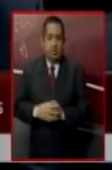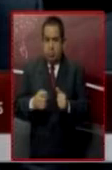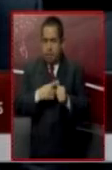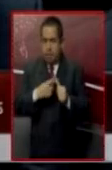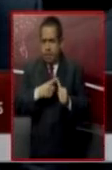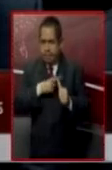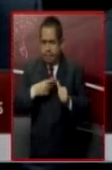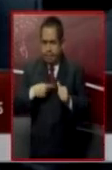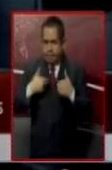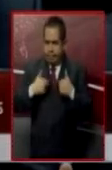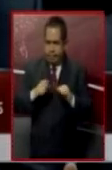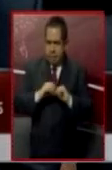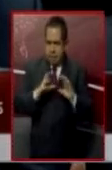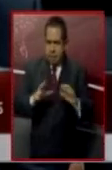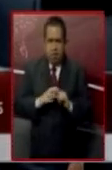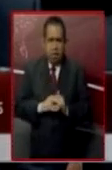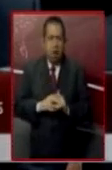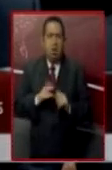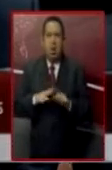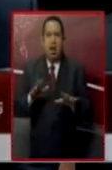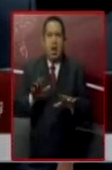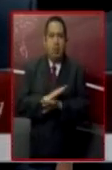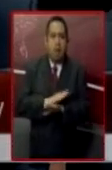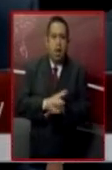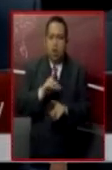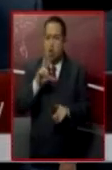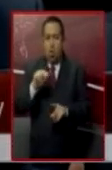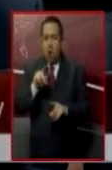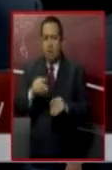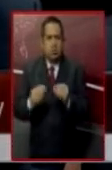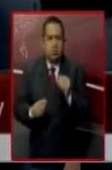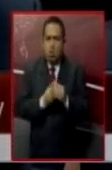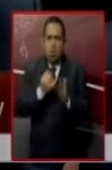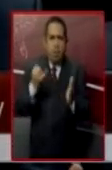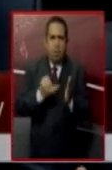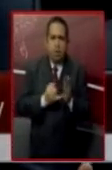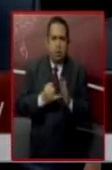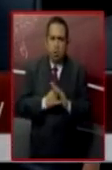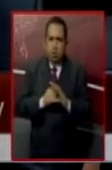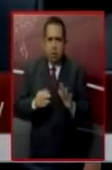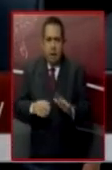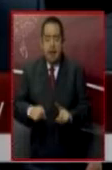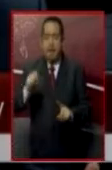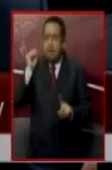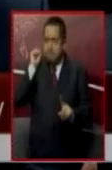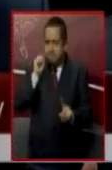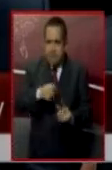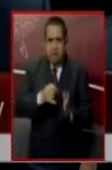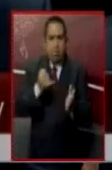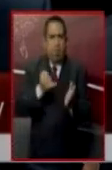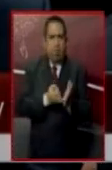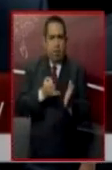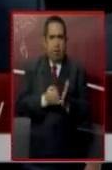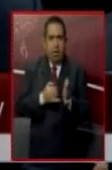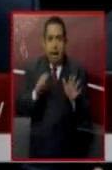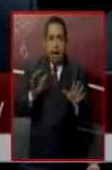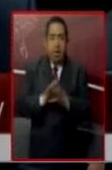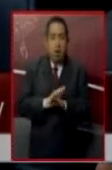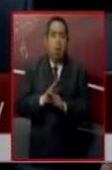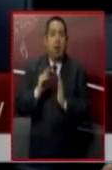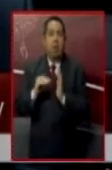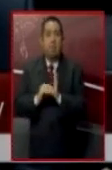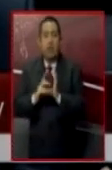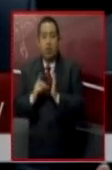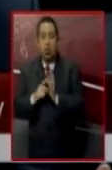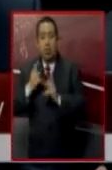primero, qué es lo que está cambiando. A ver, no se trata de un nuevo impuesto, se trata del mismo. Lo que cambia es el método